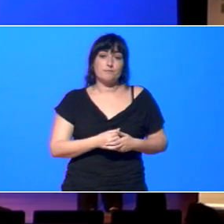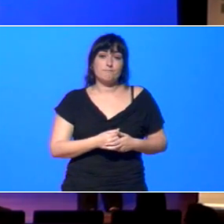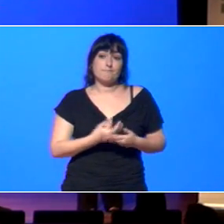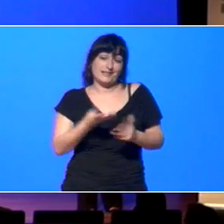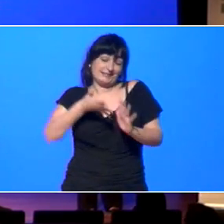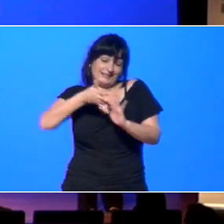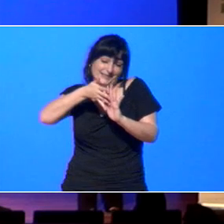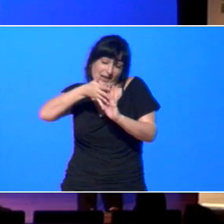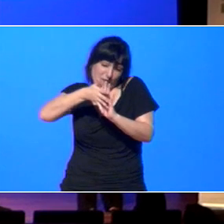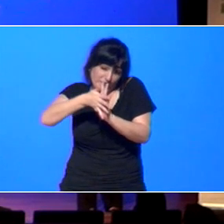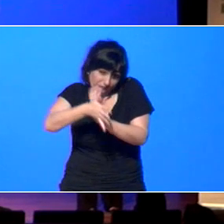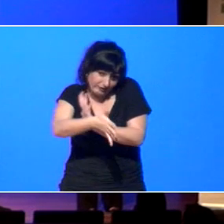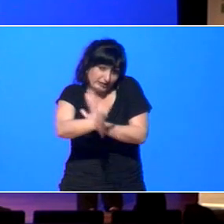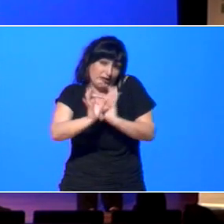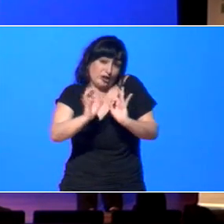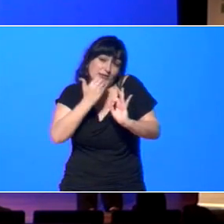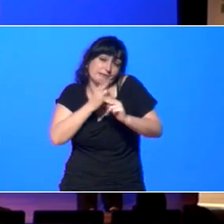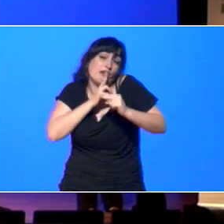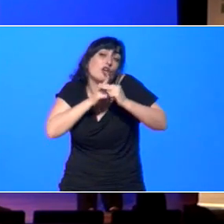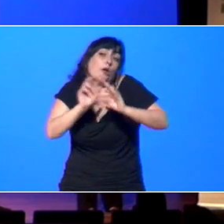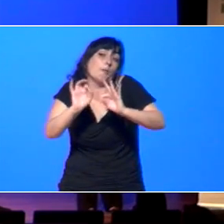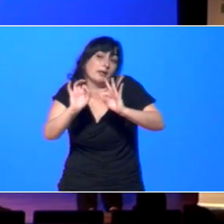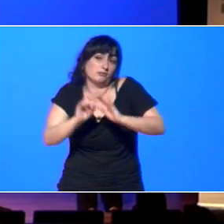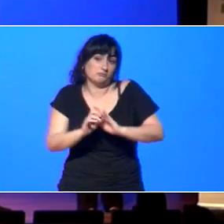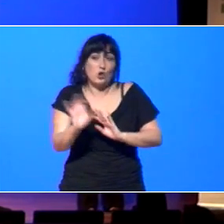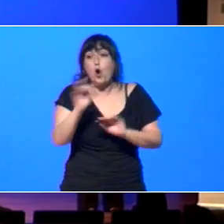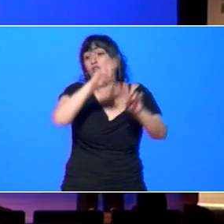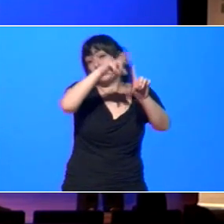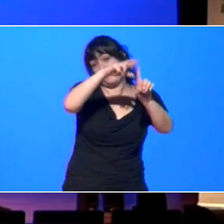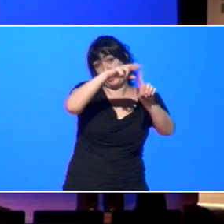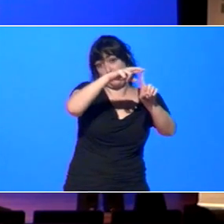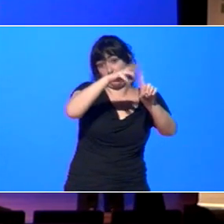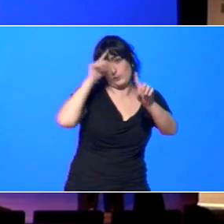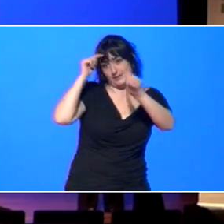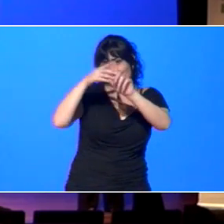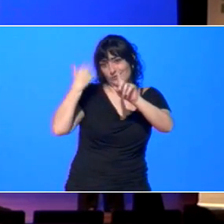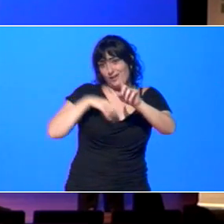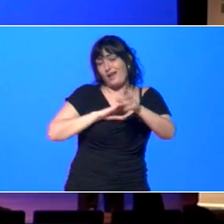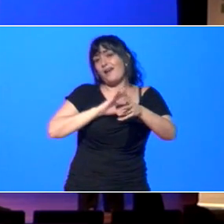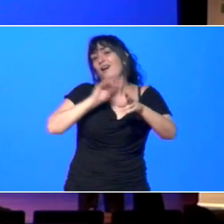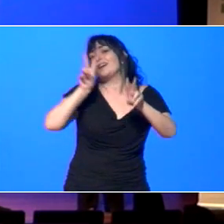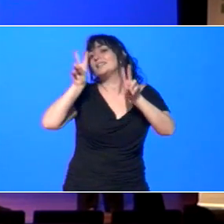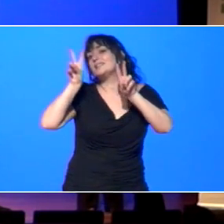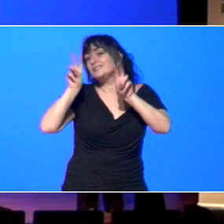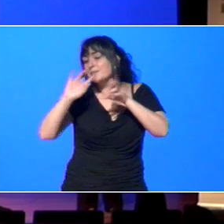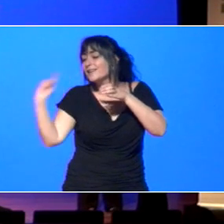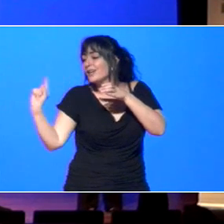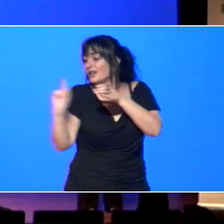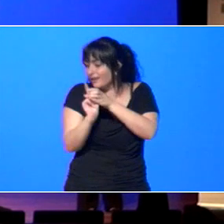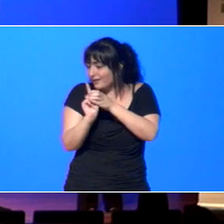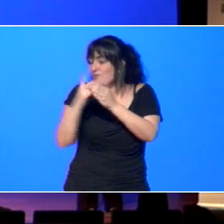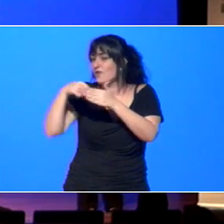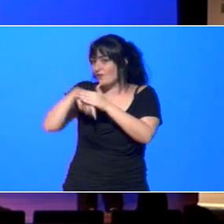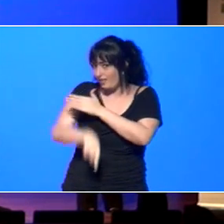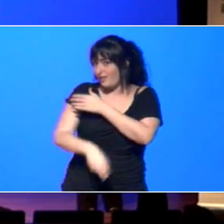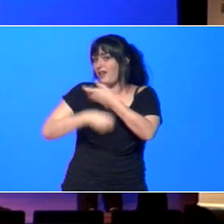definición, si se quiere hablar así, o un marco de referencia para empezar a hablar de inclusión, para empezar a hablar